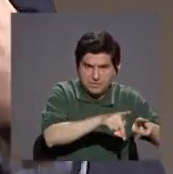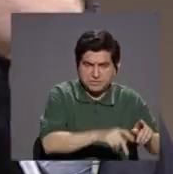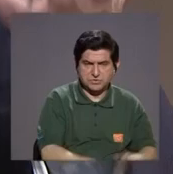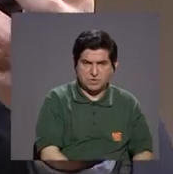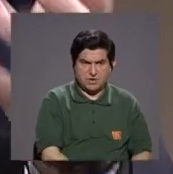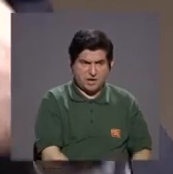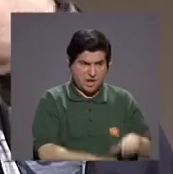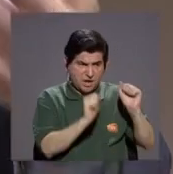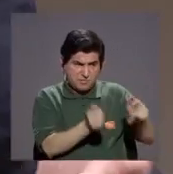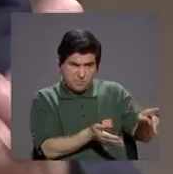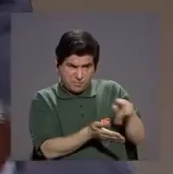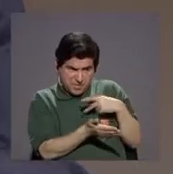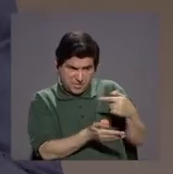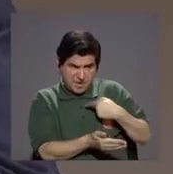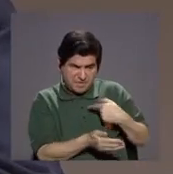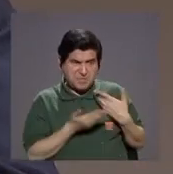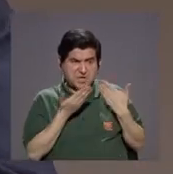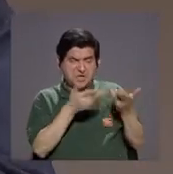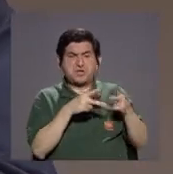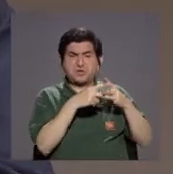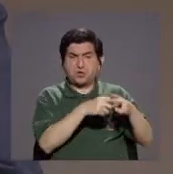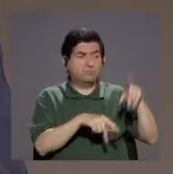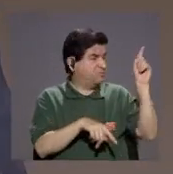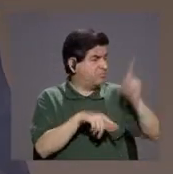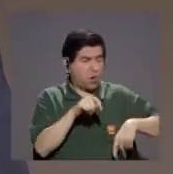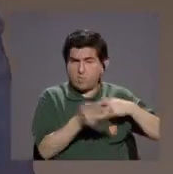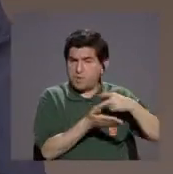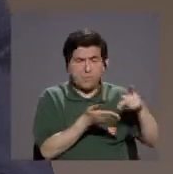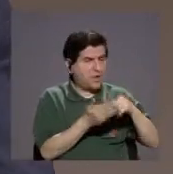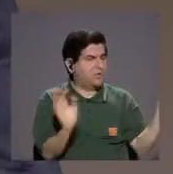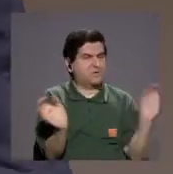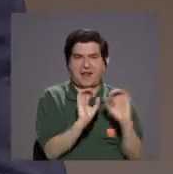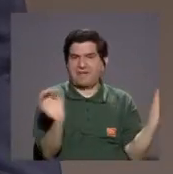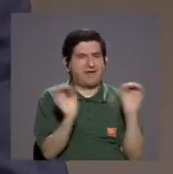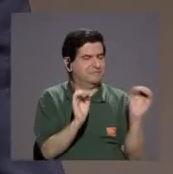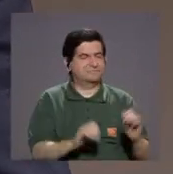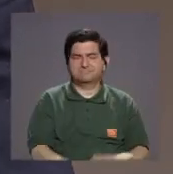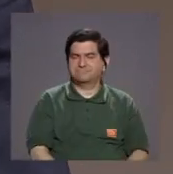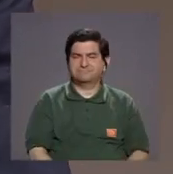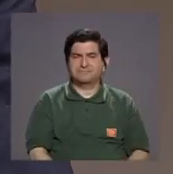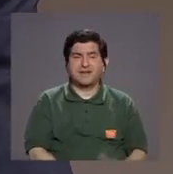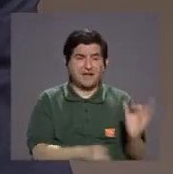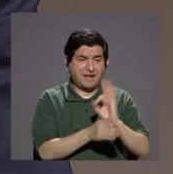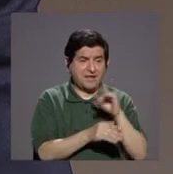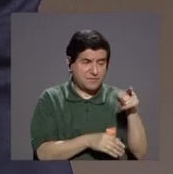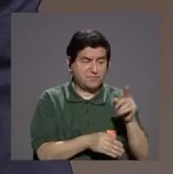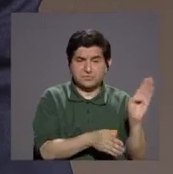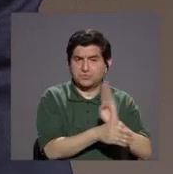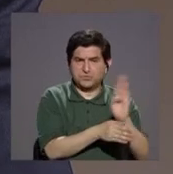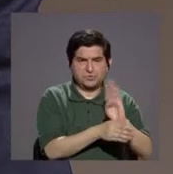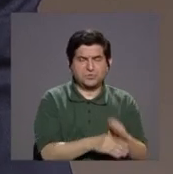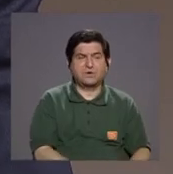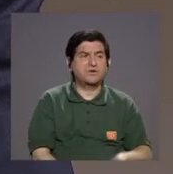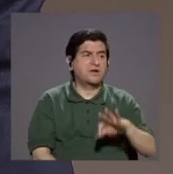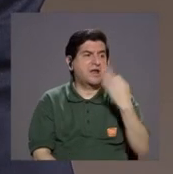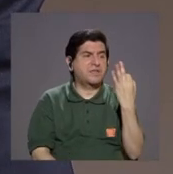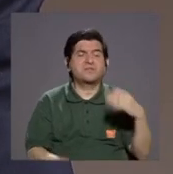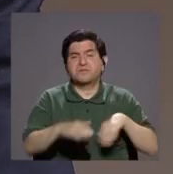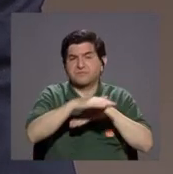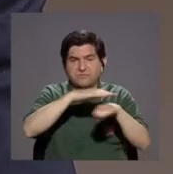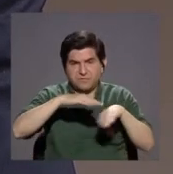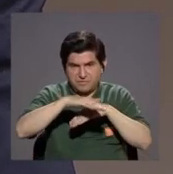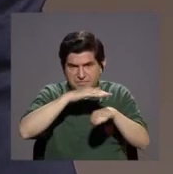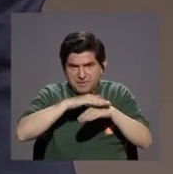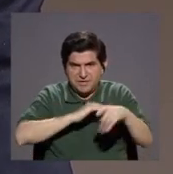puede pagar ese deudor de hoy el crédito si no me puede pagar no le doy y así es como funciona un banco en una forma muy muy elemental